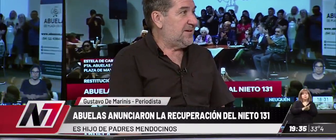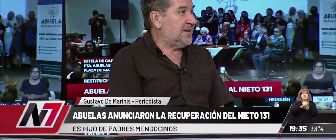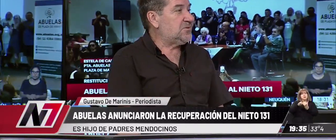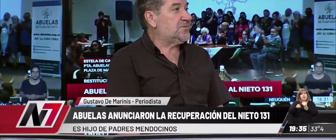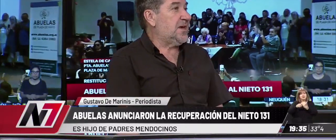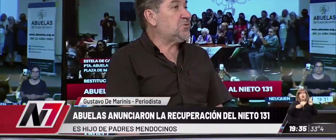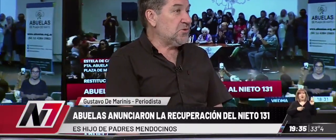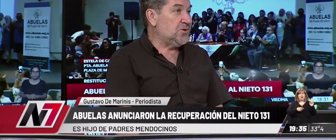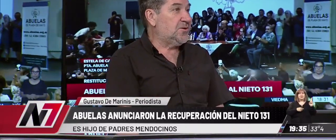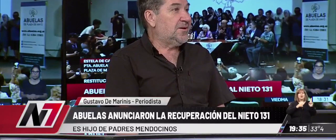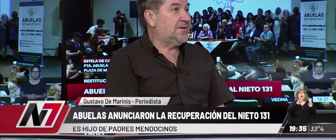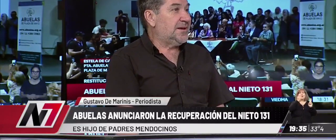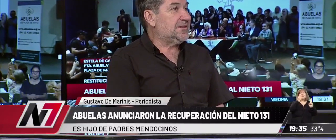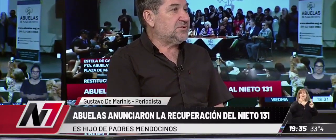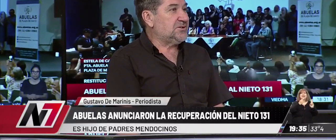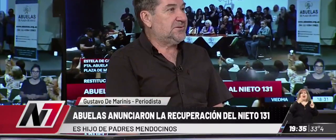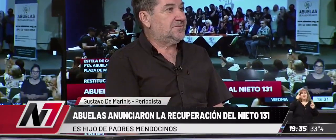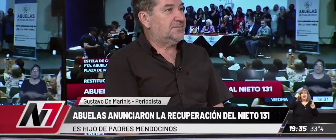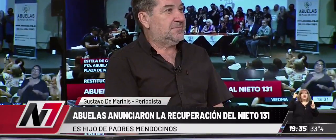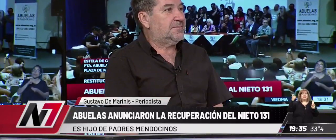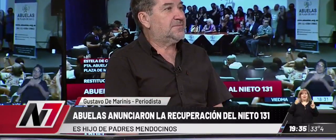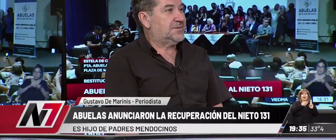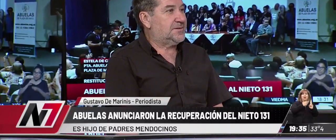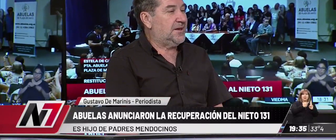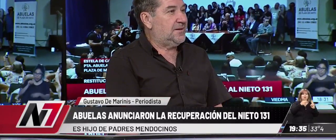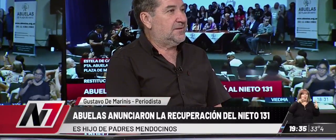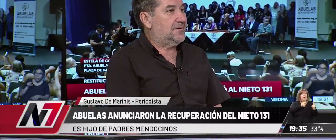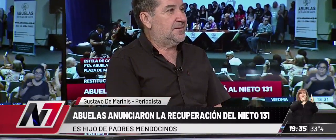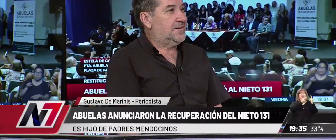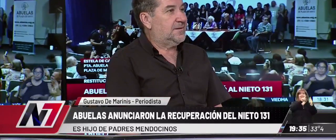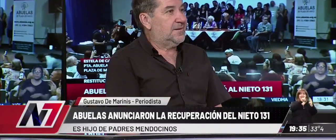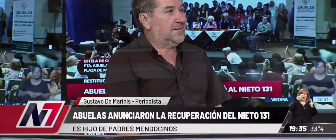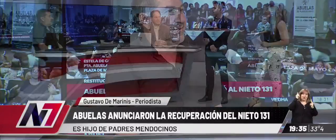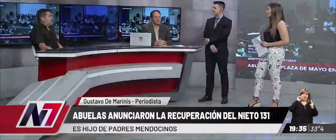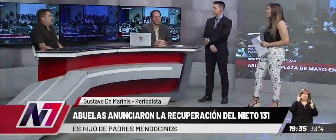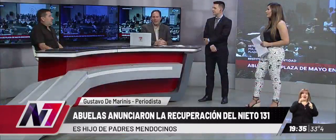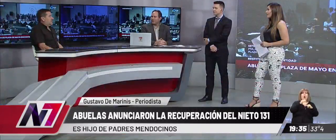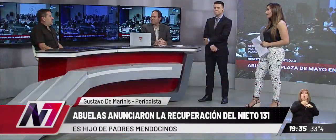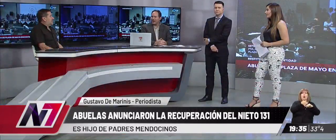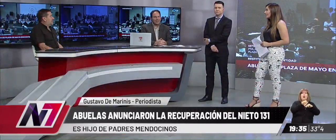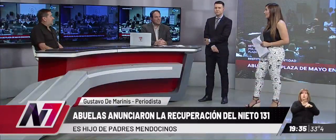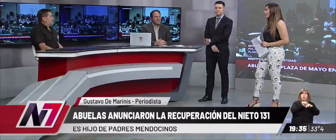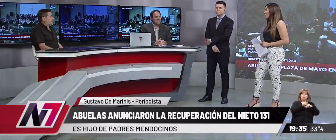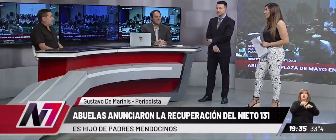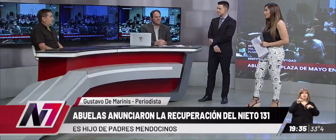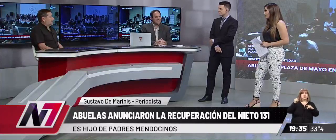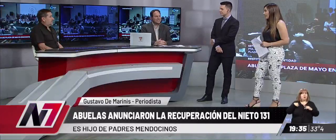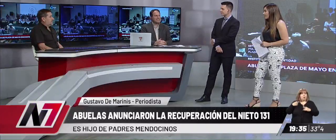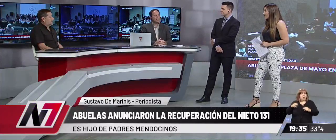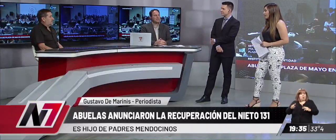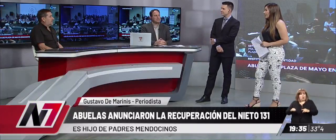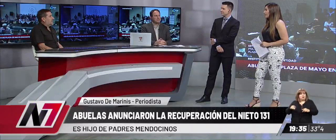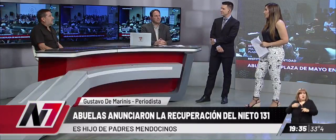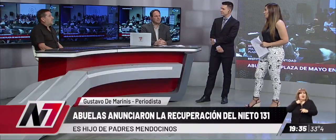que estudió. Qué fuerte ese dato, Gustavo. Qué fuerte ese dato de lo que decíamos, cómo la sangre tira lo que vos